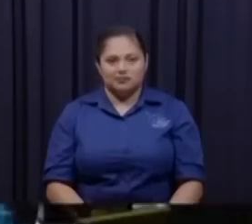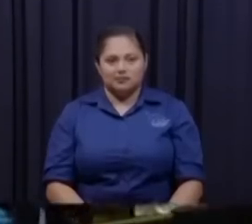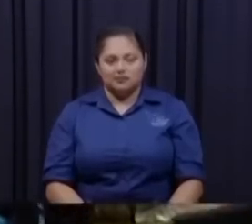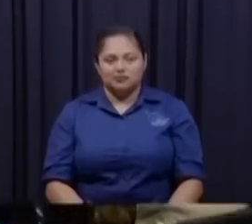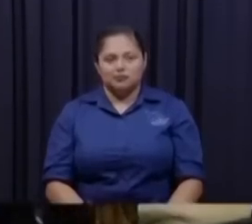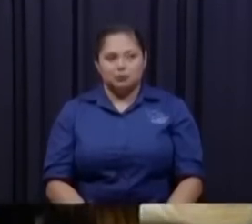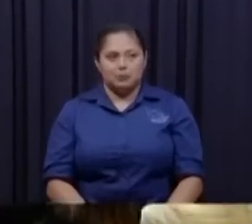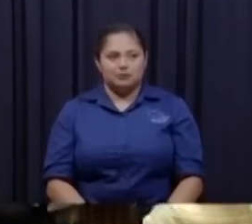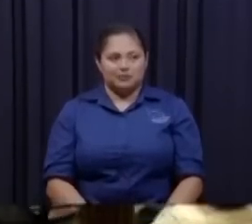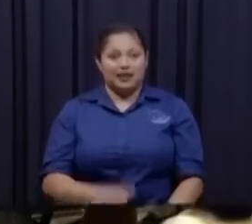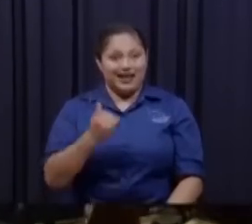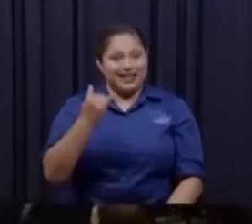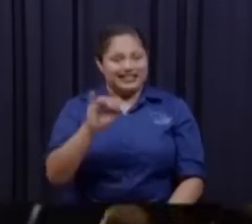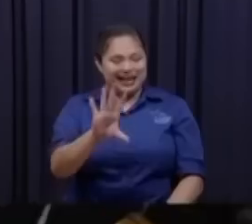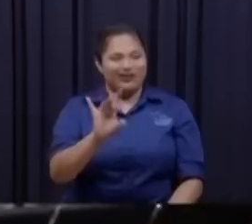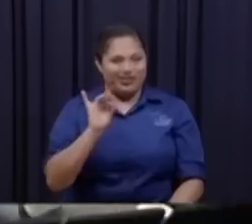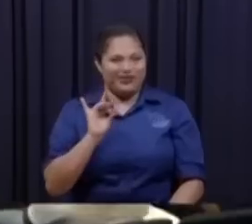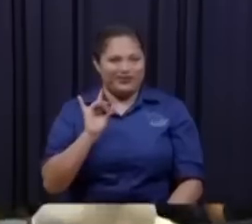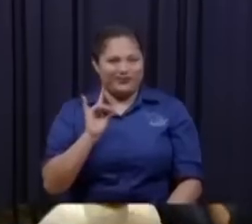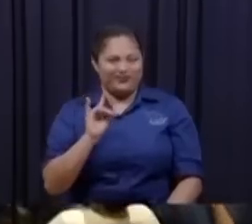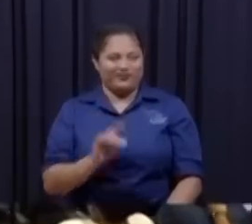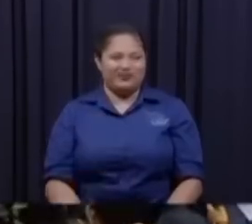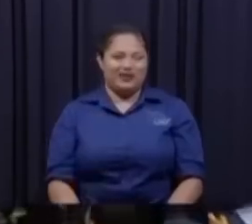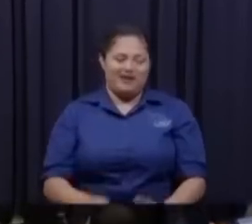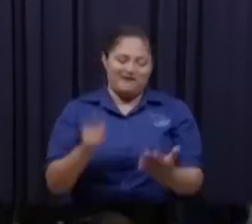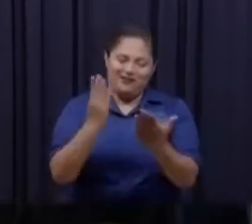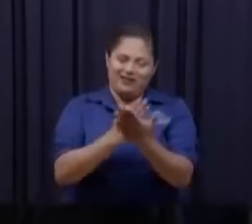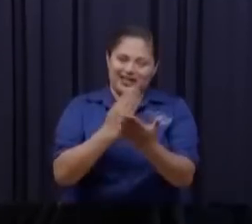Sí, aquí está. Aquí estás. Ahora.